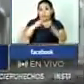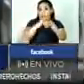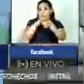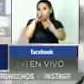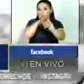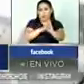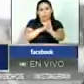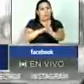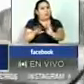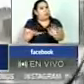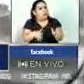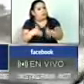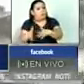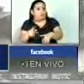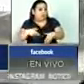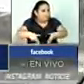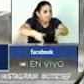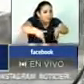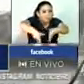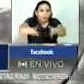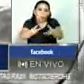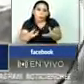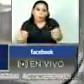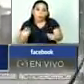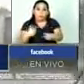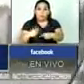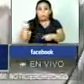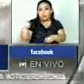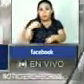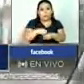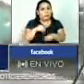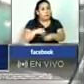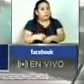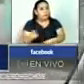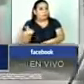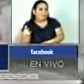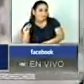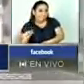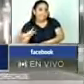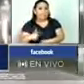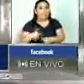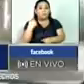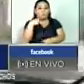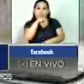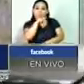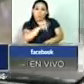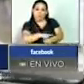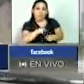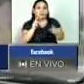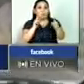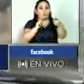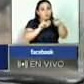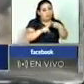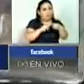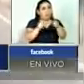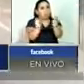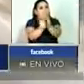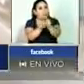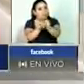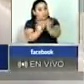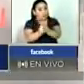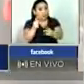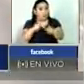reducido la cantidad de personas en las calles y sus ingresos se han disminuido. Pero ese es solo uno de los problemas.